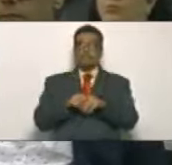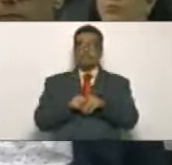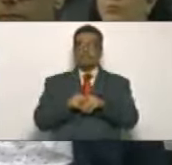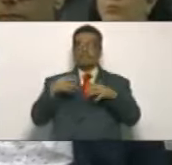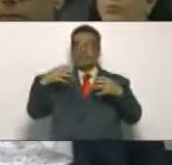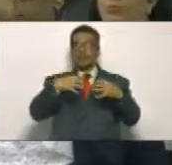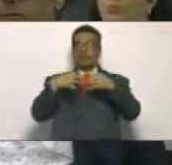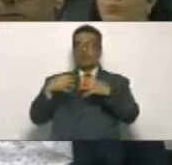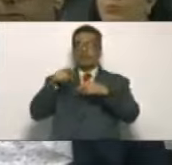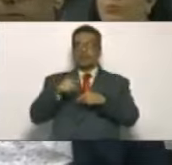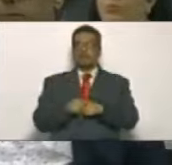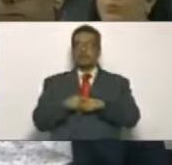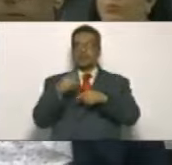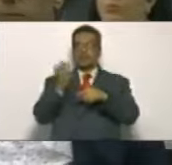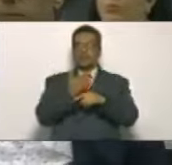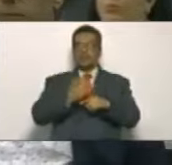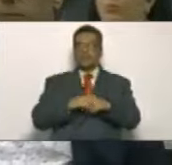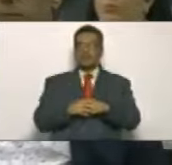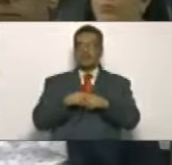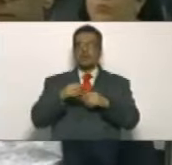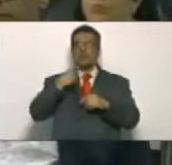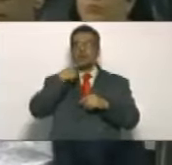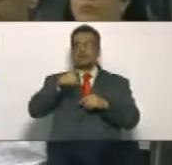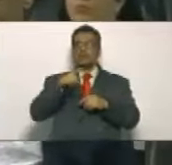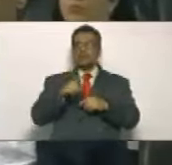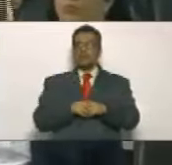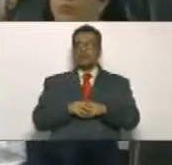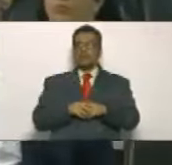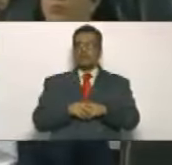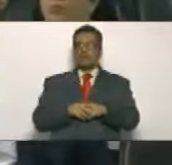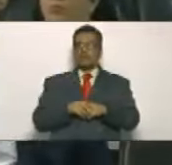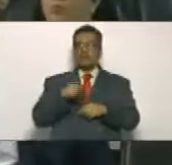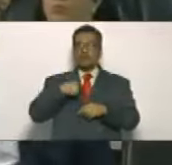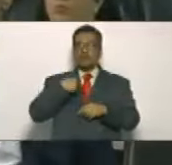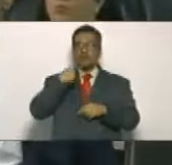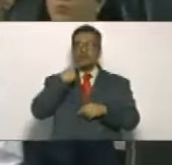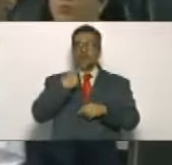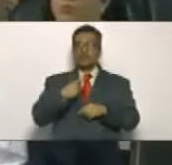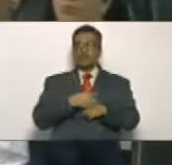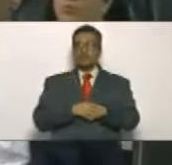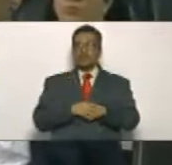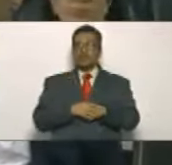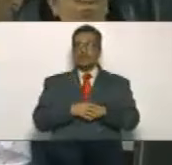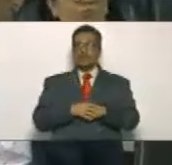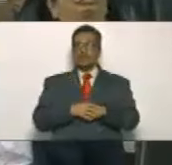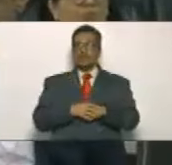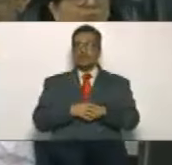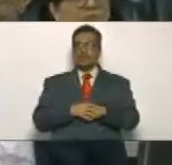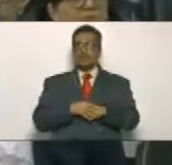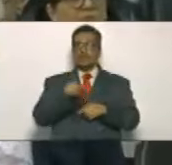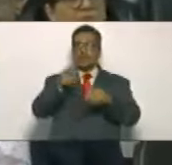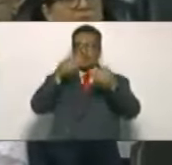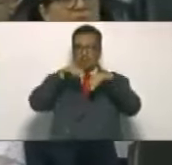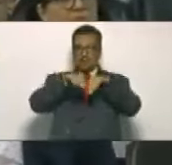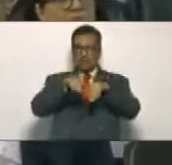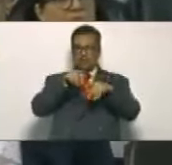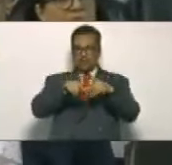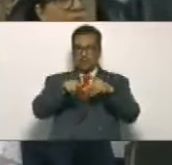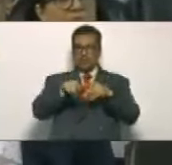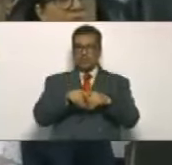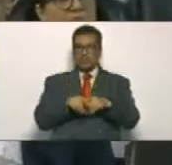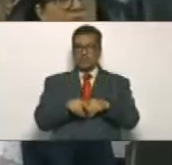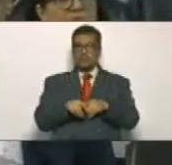la guerra, la violencia y la prepotencia imperial. Entonces yo pediría a que agreguemos